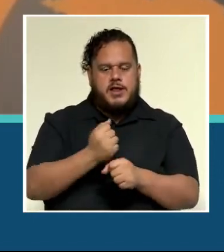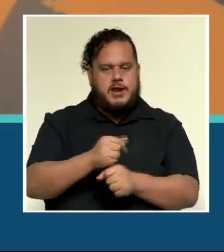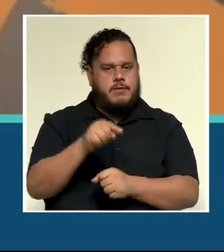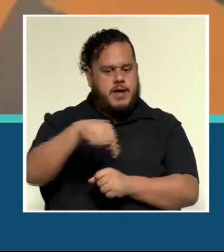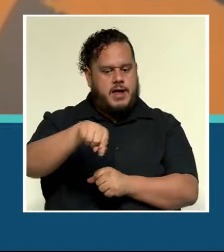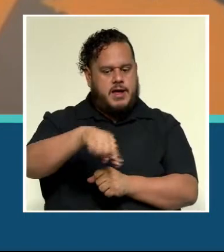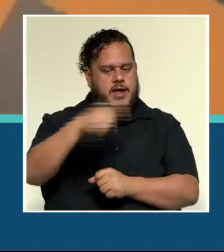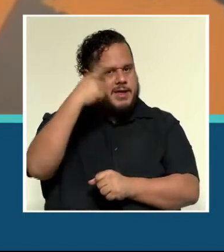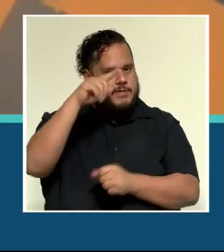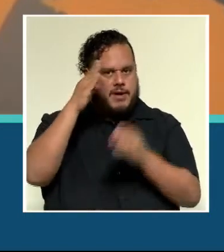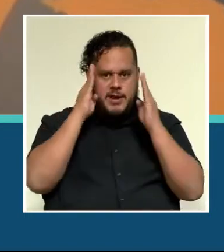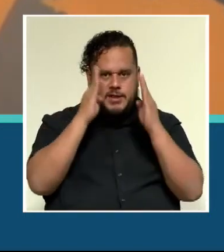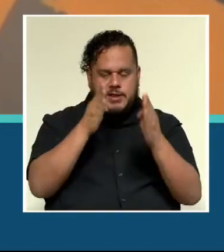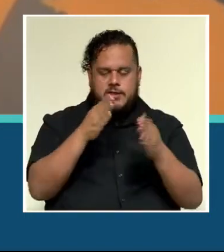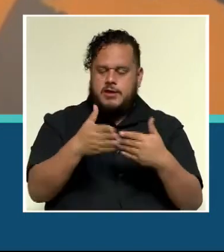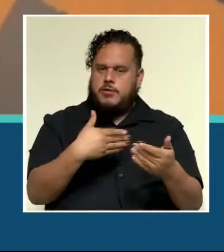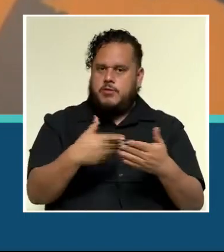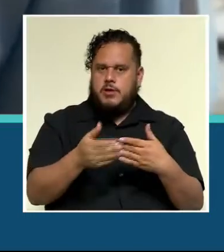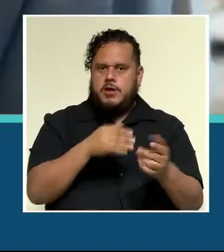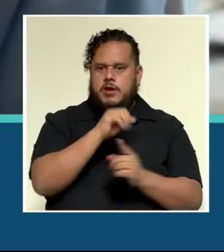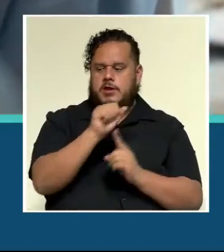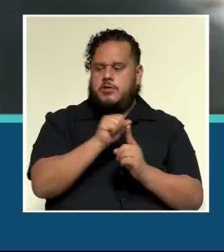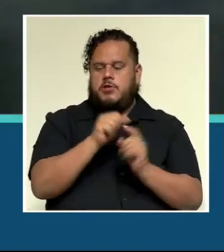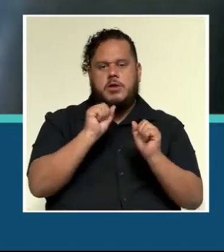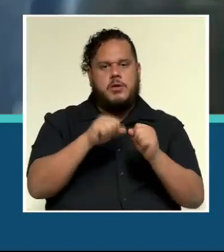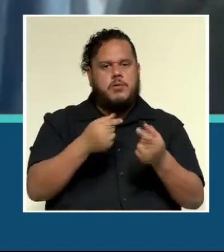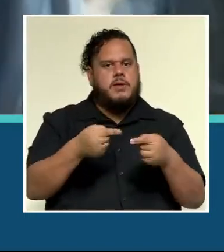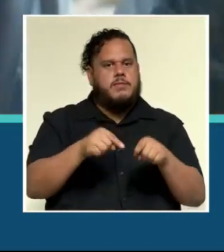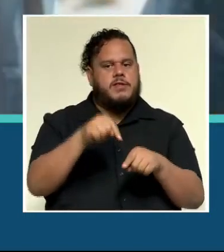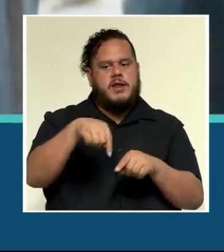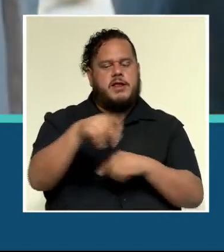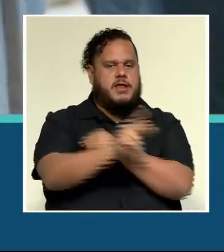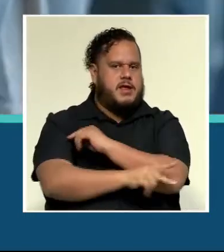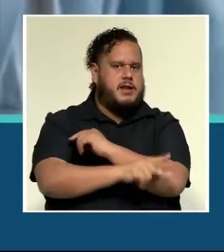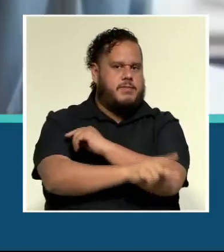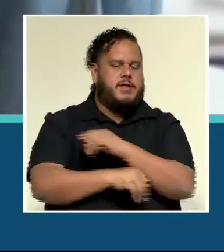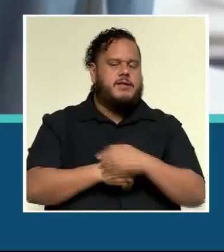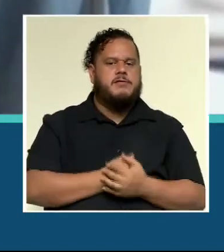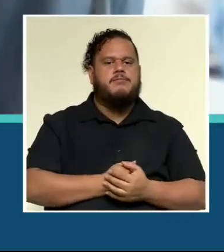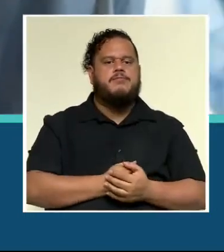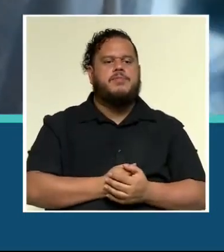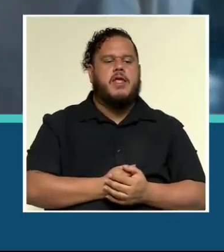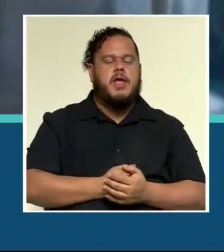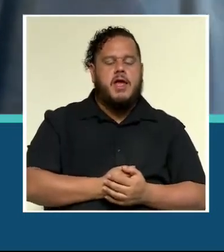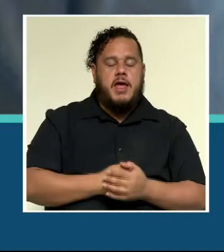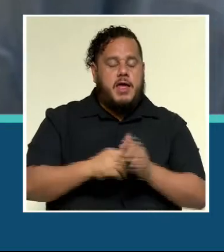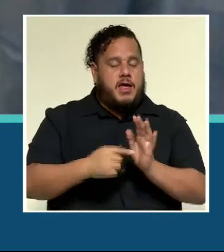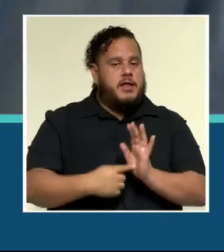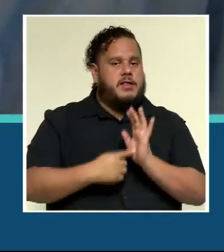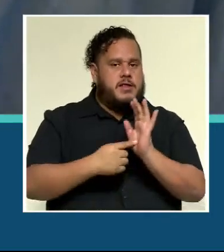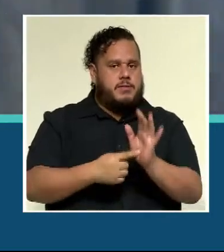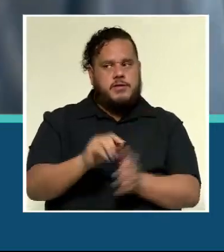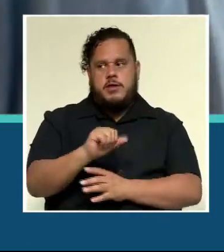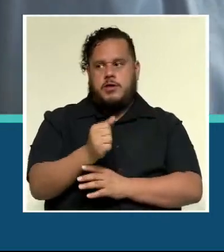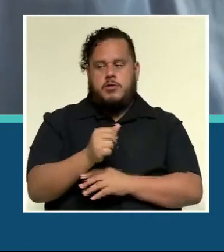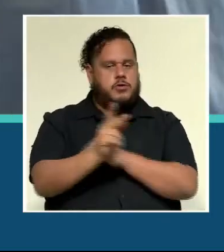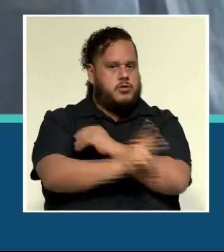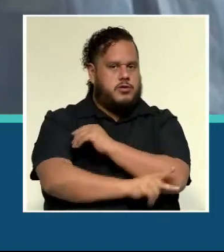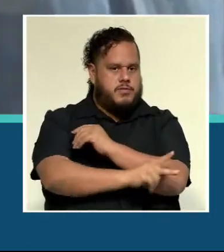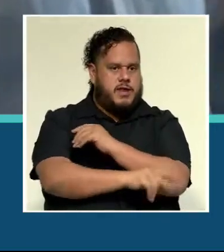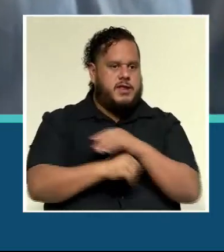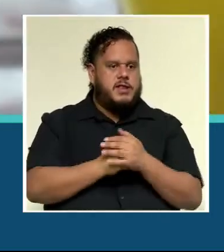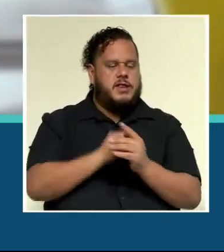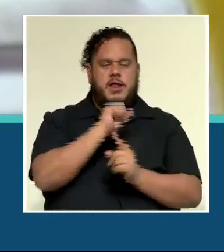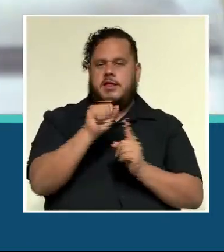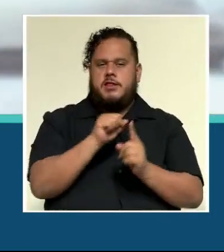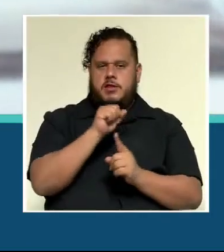atender cualquier situación que se pueda presentar en el país. Se ha presentado en otros países